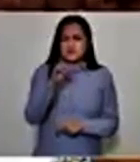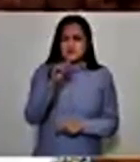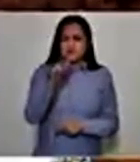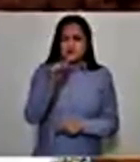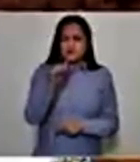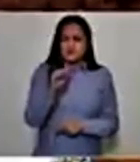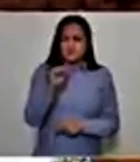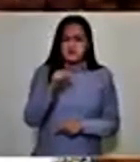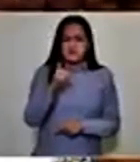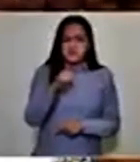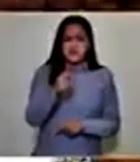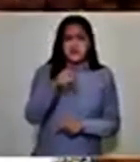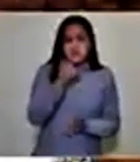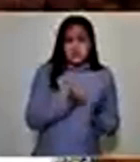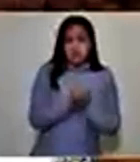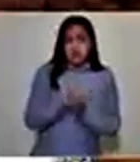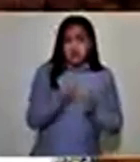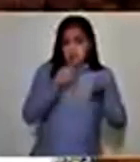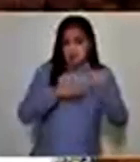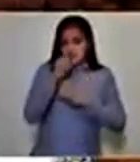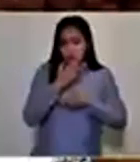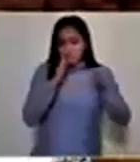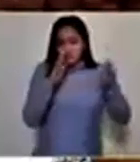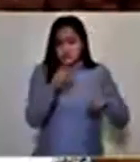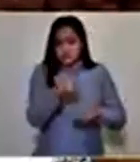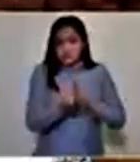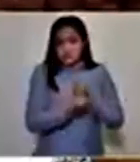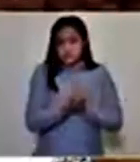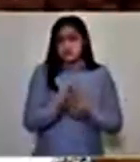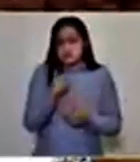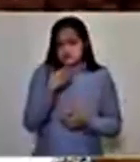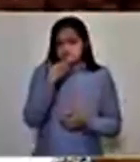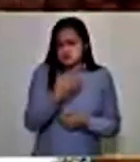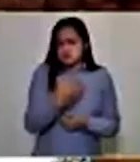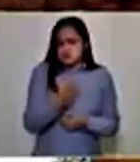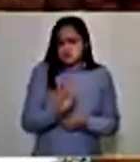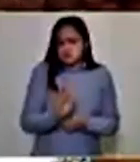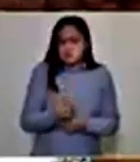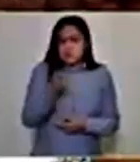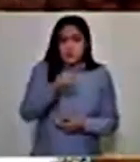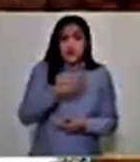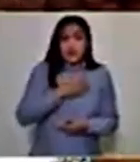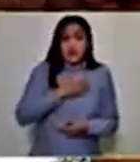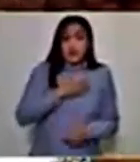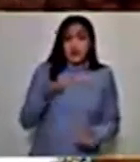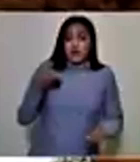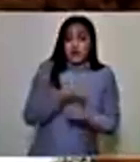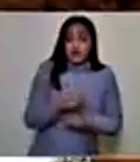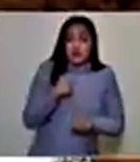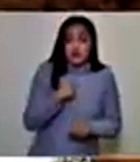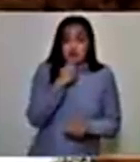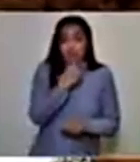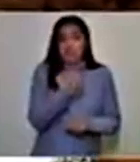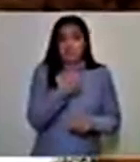Anaya, decidió ya volver a clases, nosotros lo celebramos. Pero no somos parte